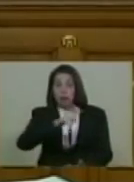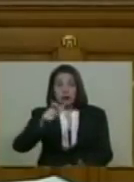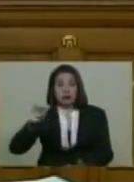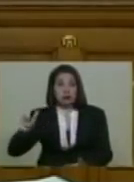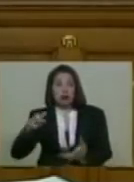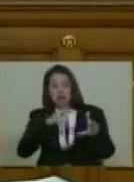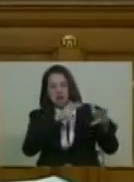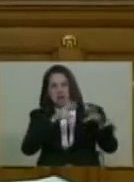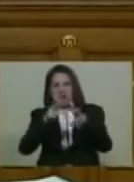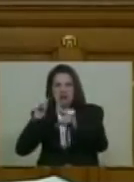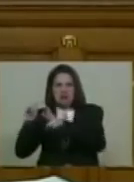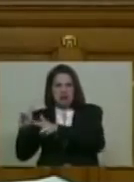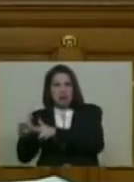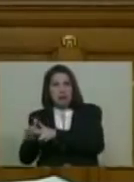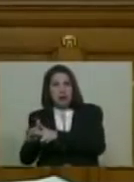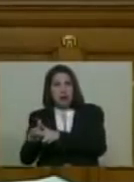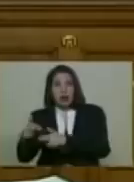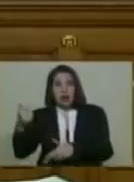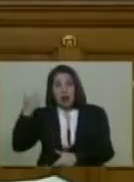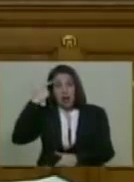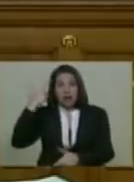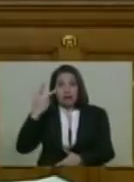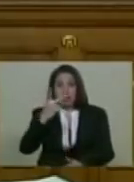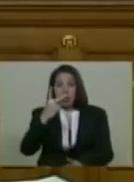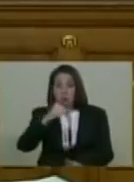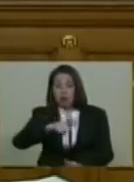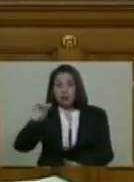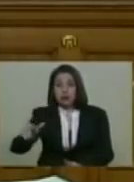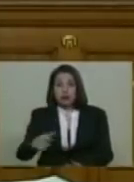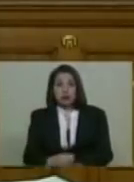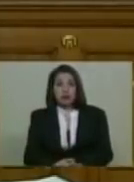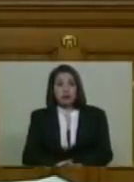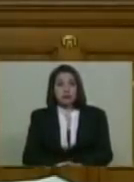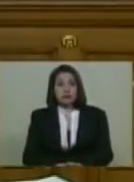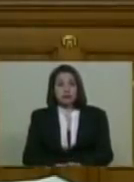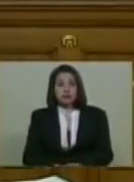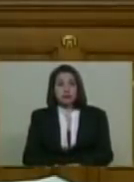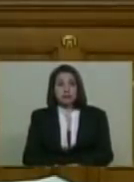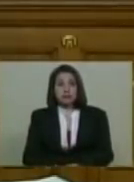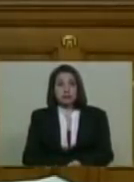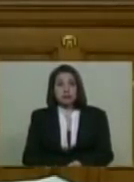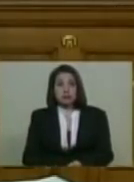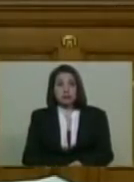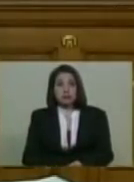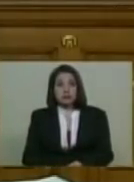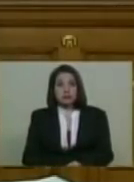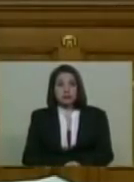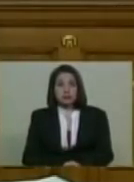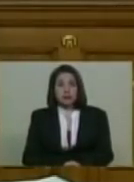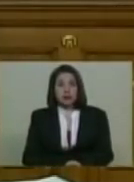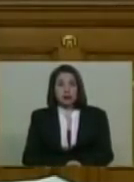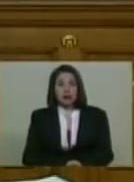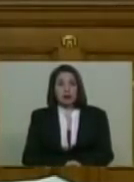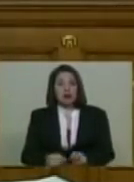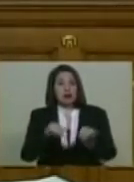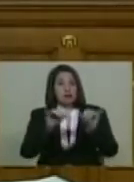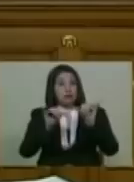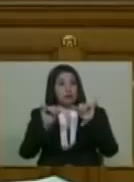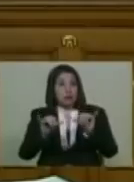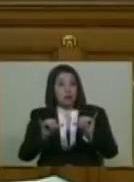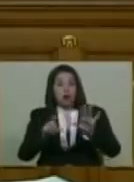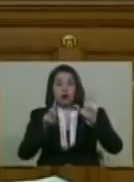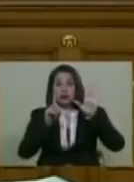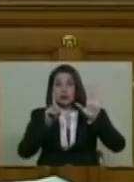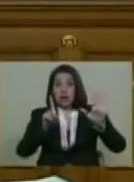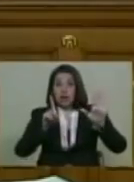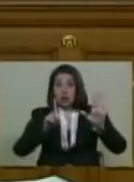acribillados con tiros en la cabeza los dos y en las mismas condiciones nos dejaron seis